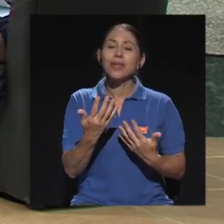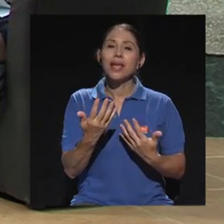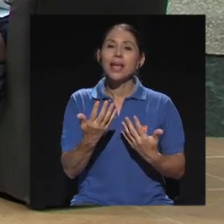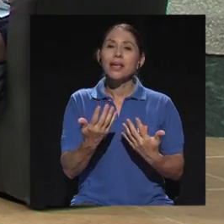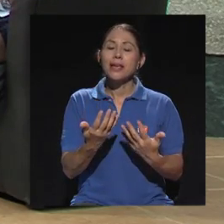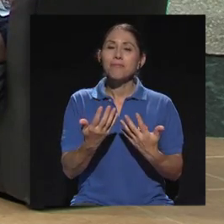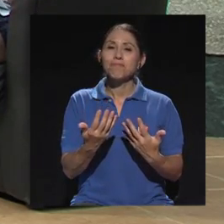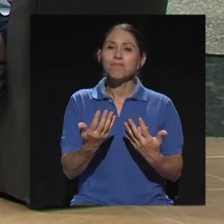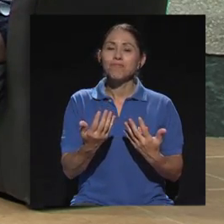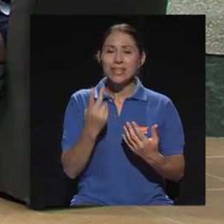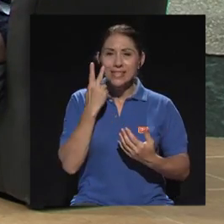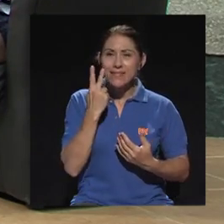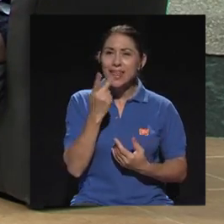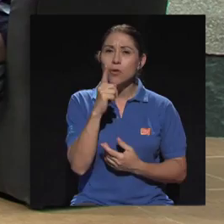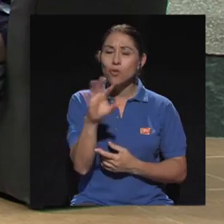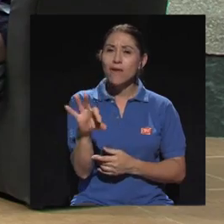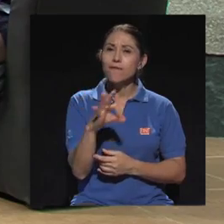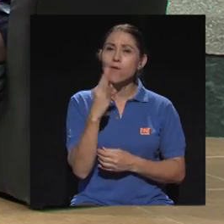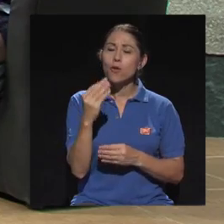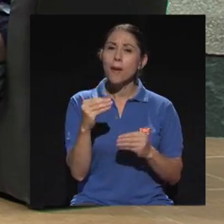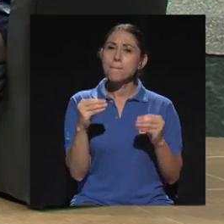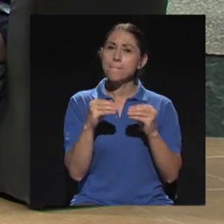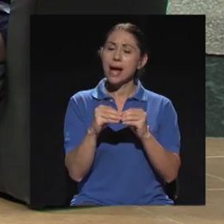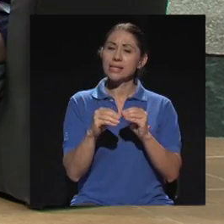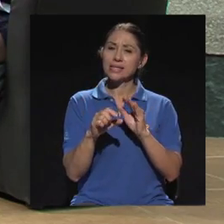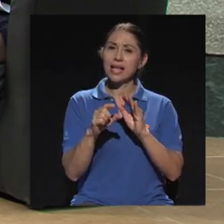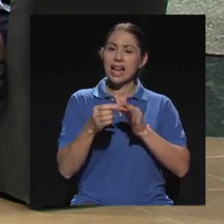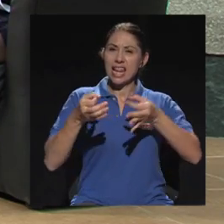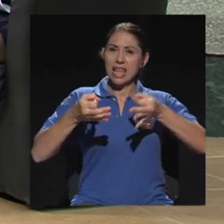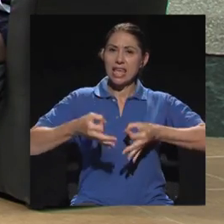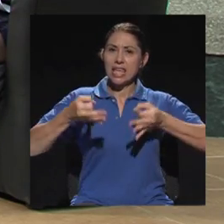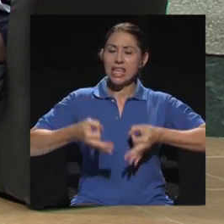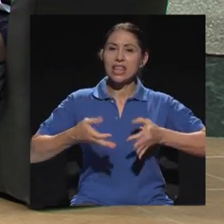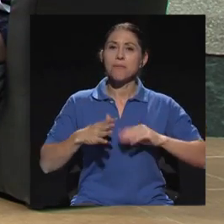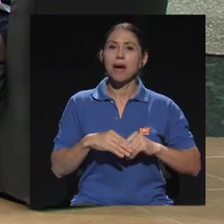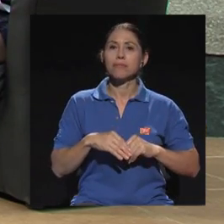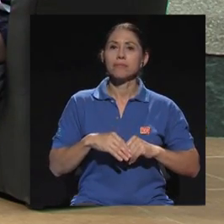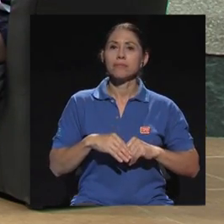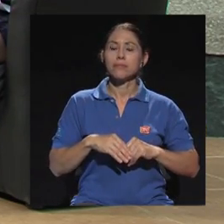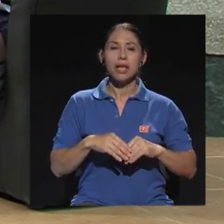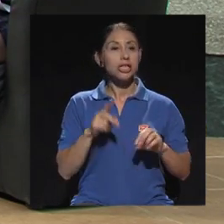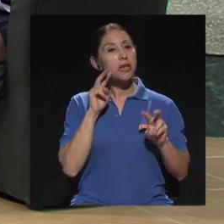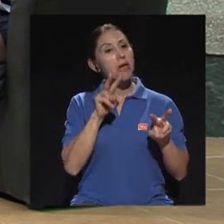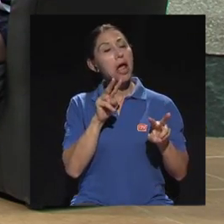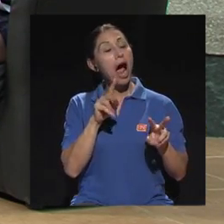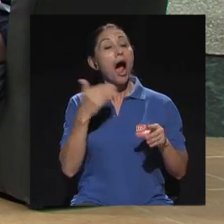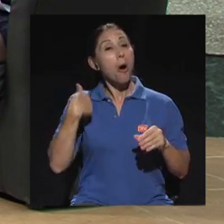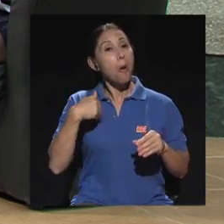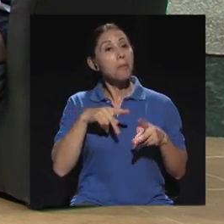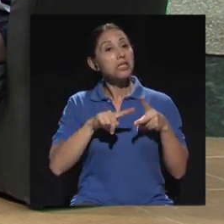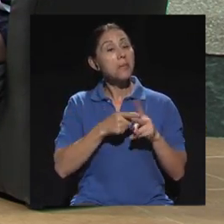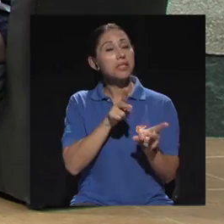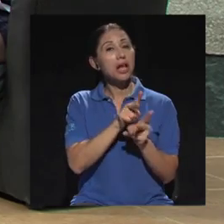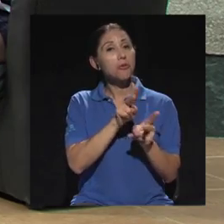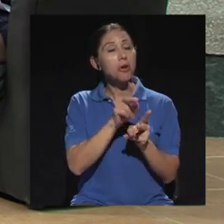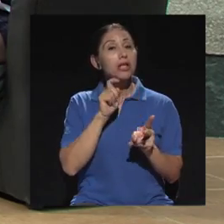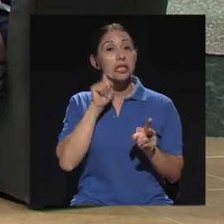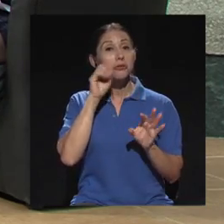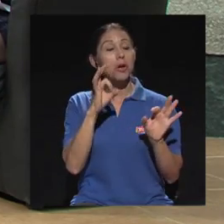que se ve, digamos, de una forma más legítima la sexualidad de los hombres que de las